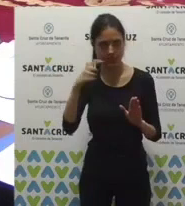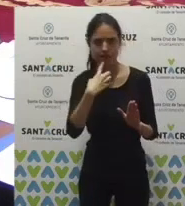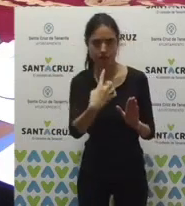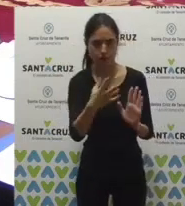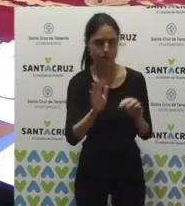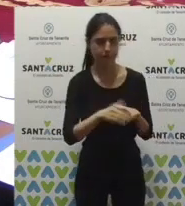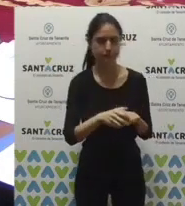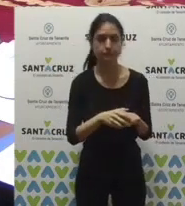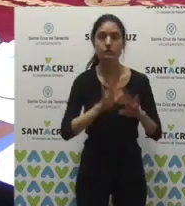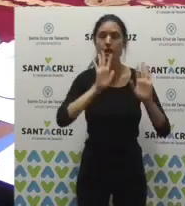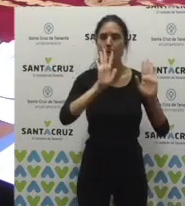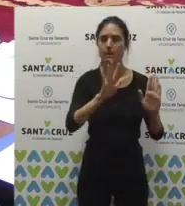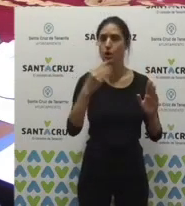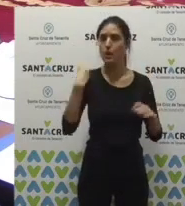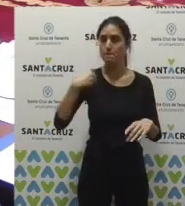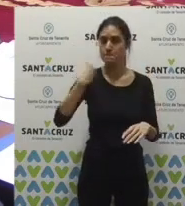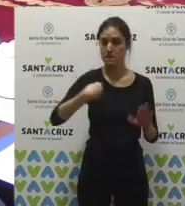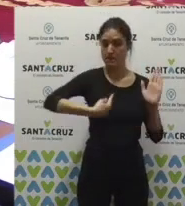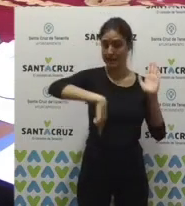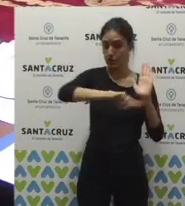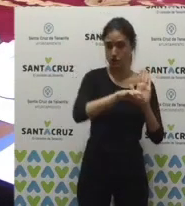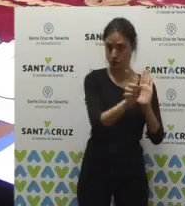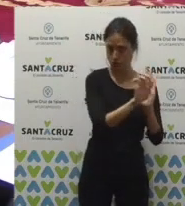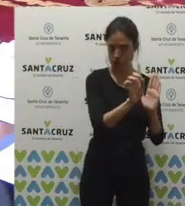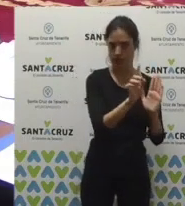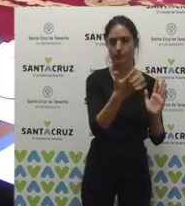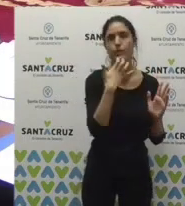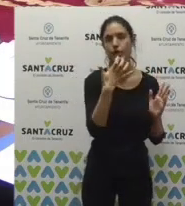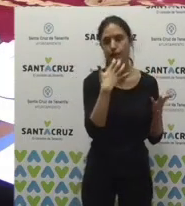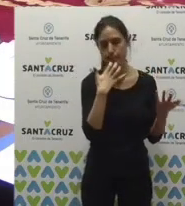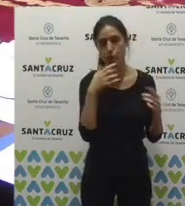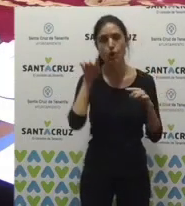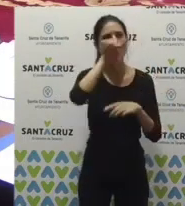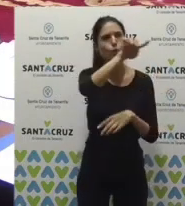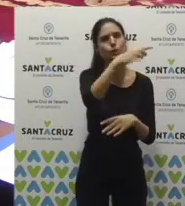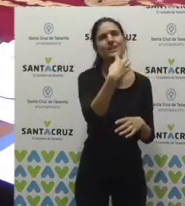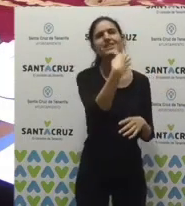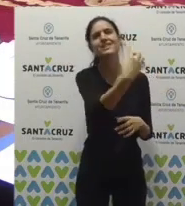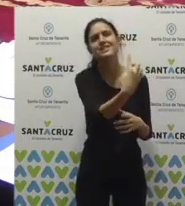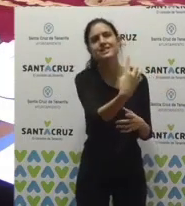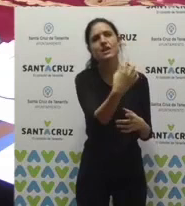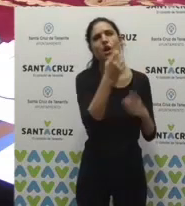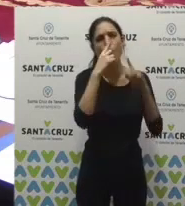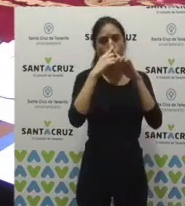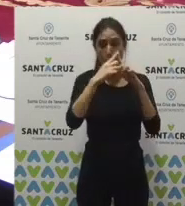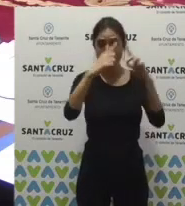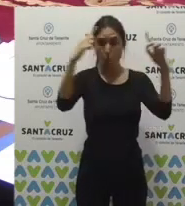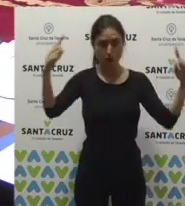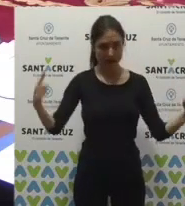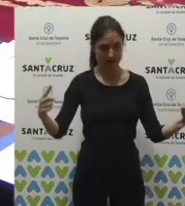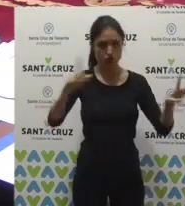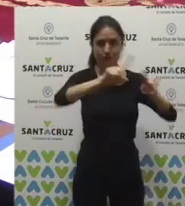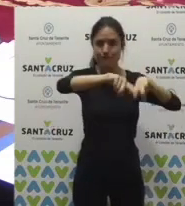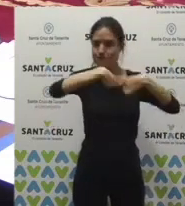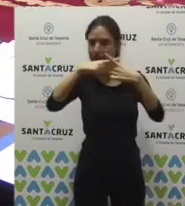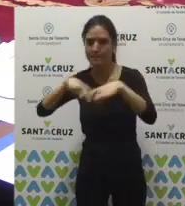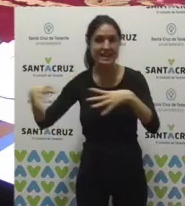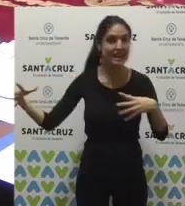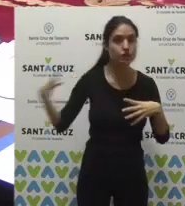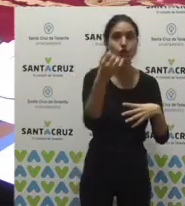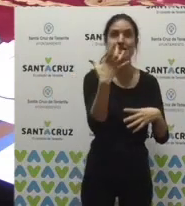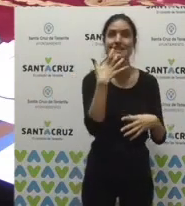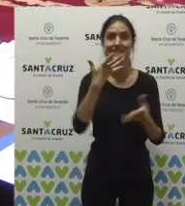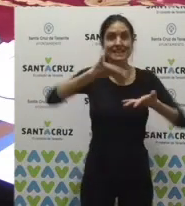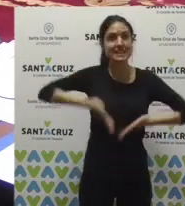y ahí me refiero yo a la demagogia es por ejemplo usted habla de abonar durante un año a todas las familias con niños de